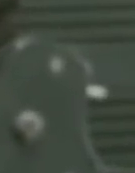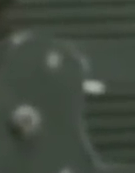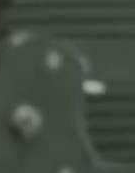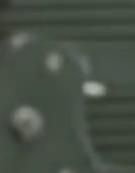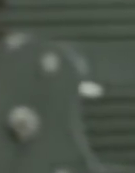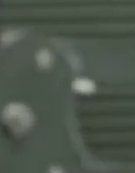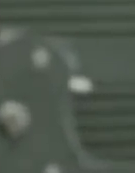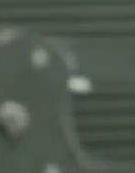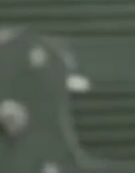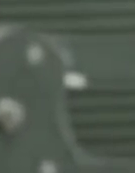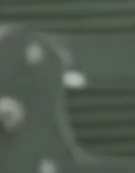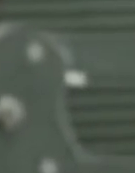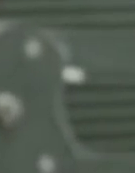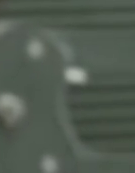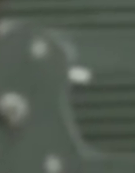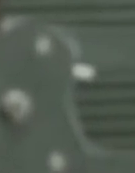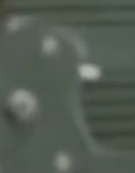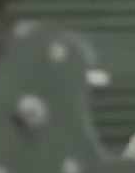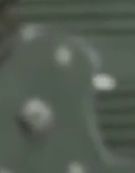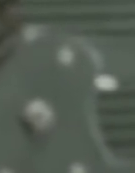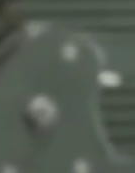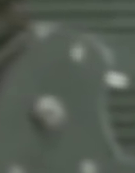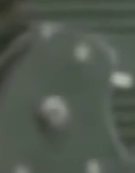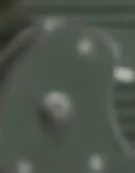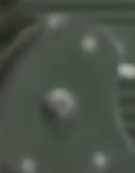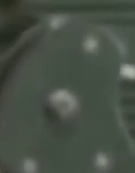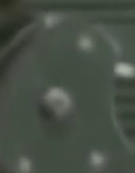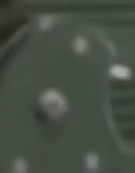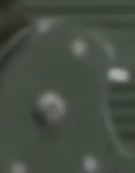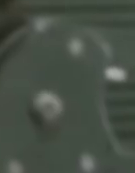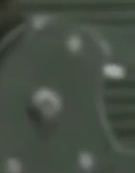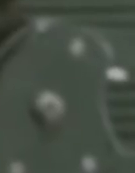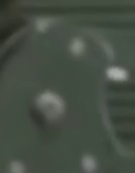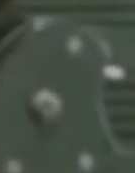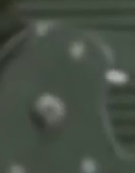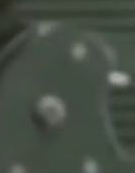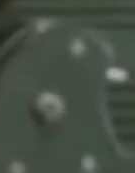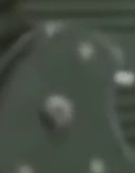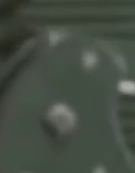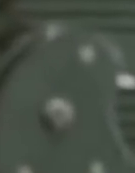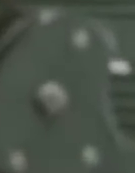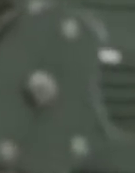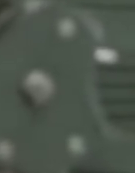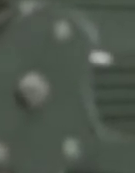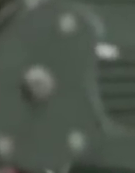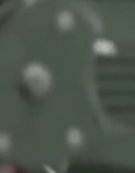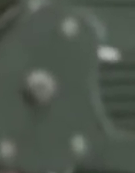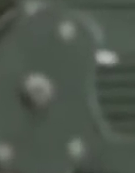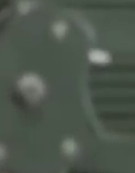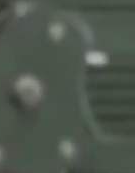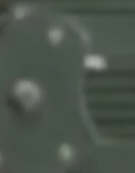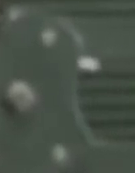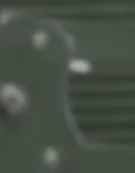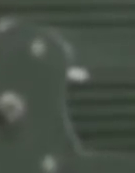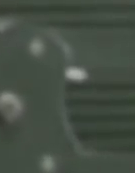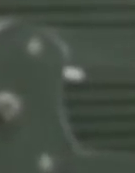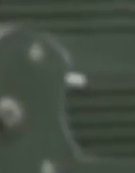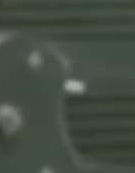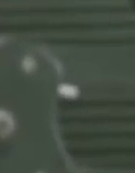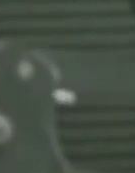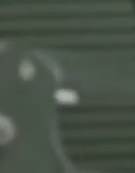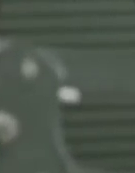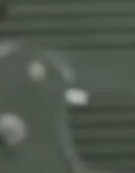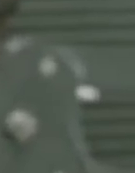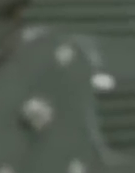los obstáculos, las amarras, el 6 de diciembre, de qué manera hermosa, ustedes, amigos, y yo, nunca me canso de decirlo, amo al